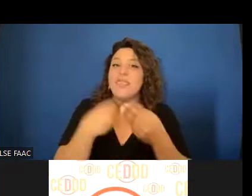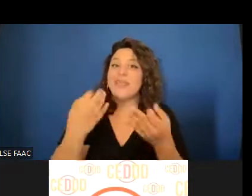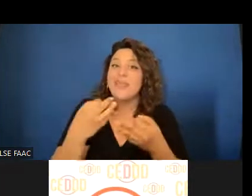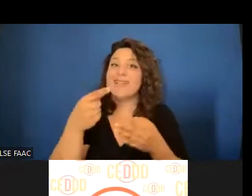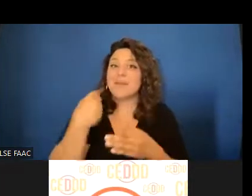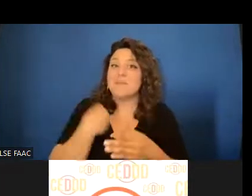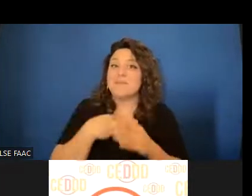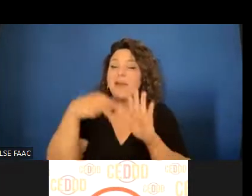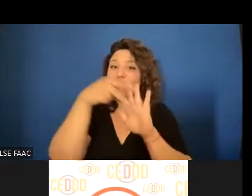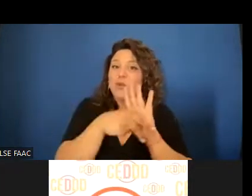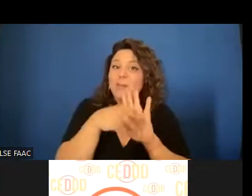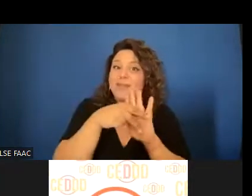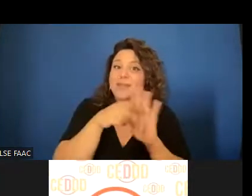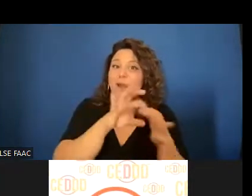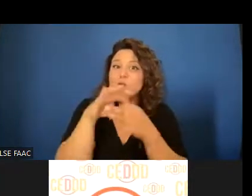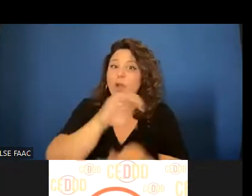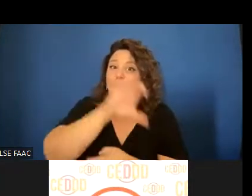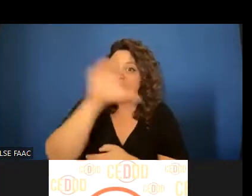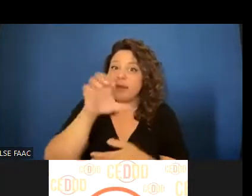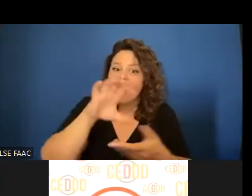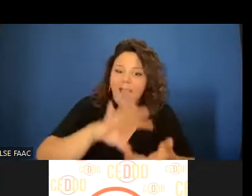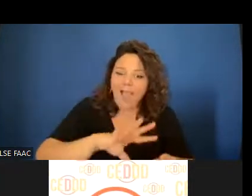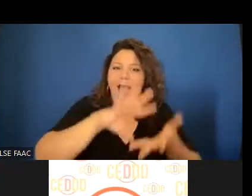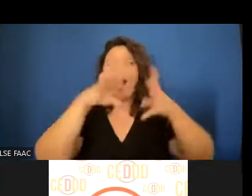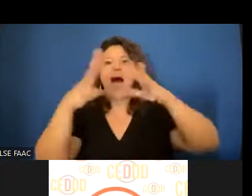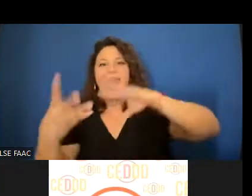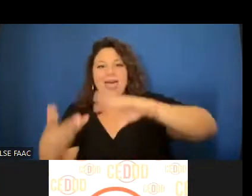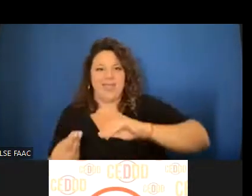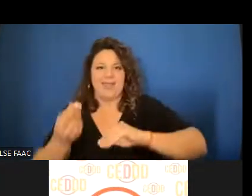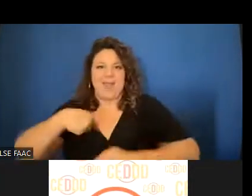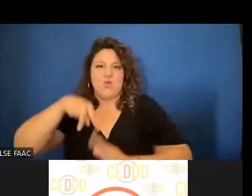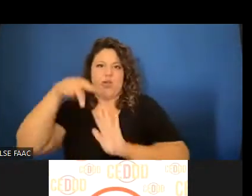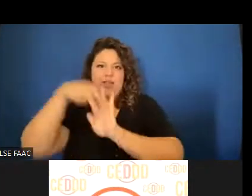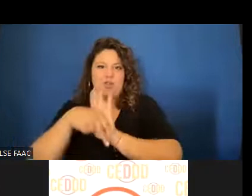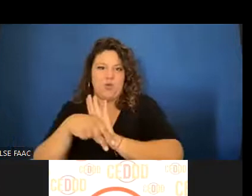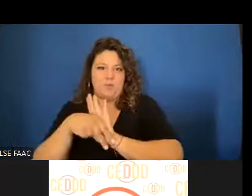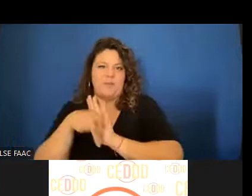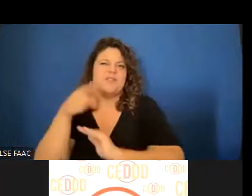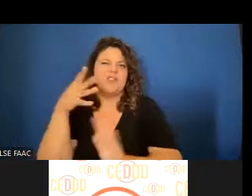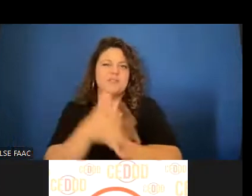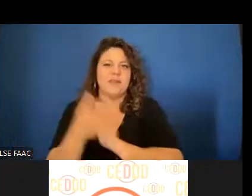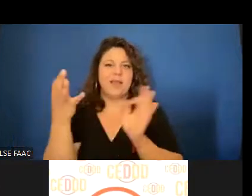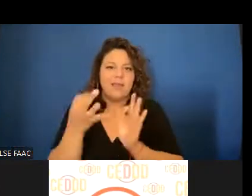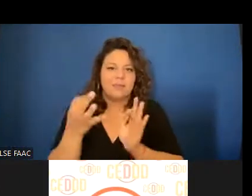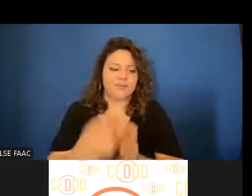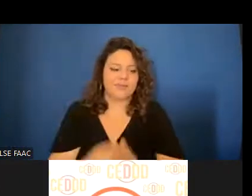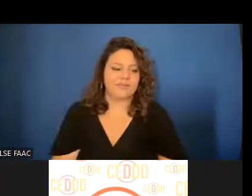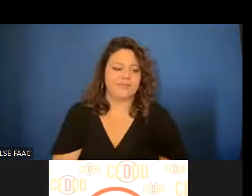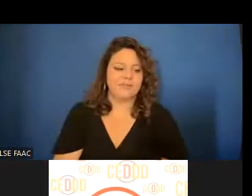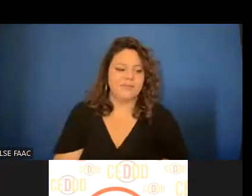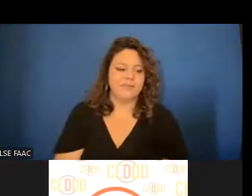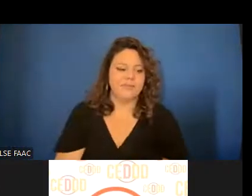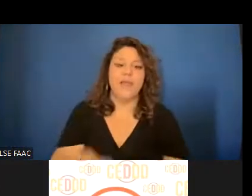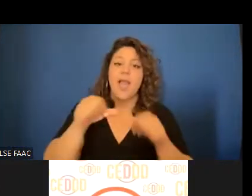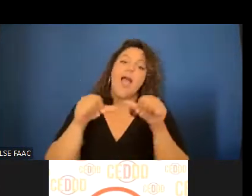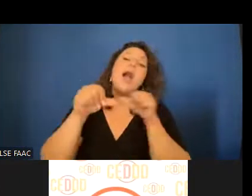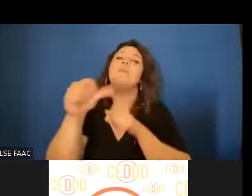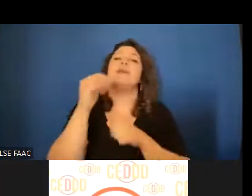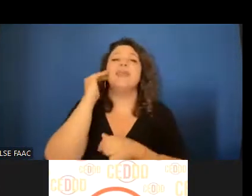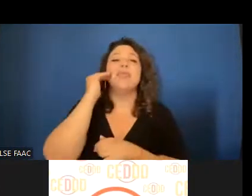experto en este tema. En ese acceso al empleo por cuenta ajena, Pedro, esta